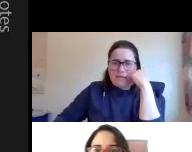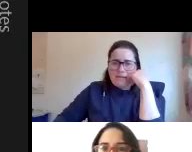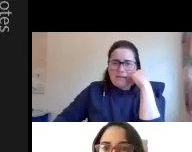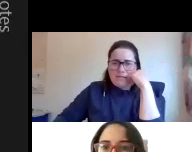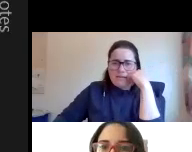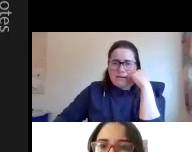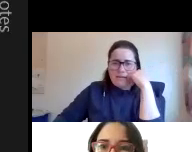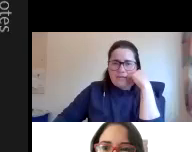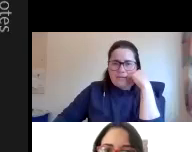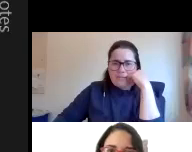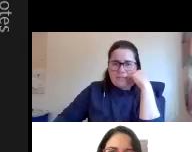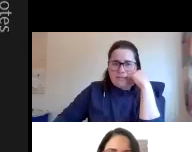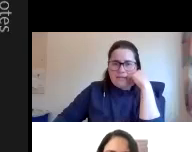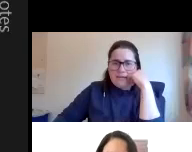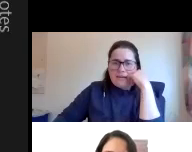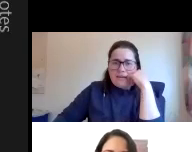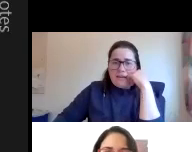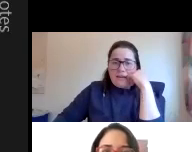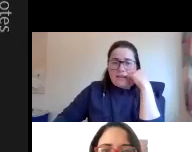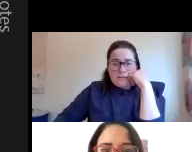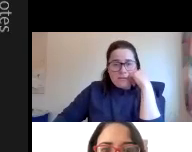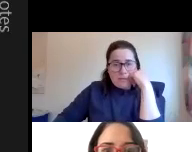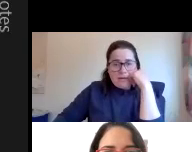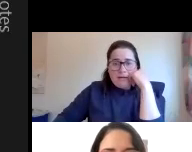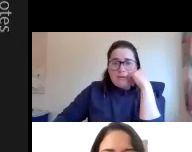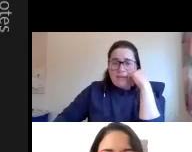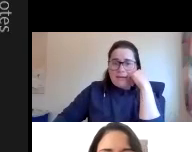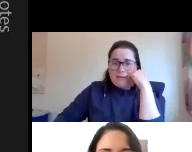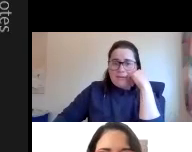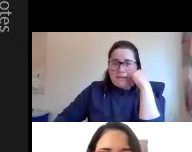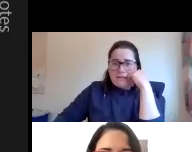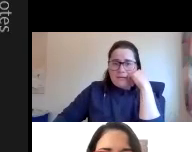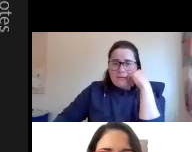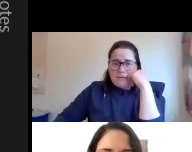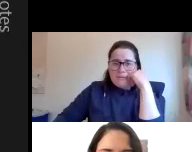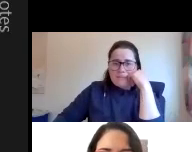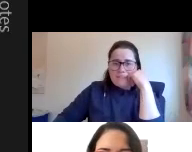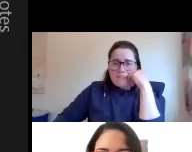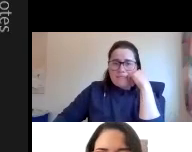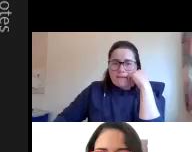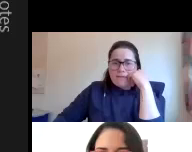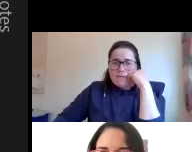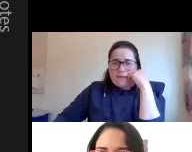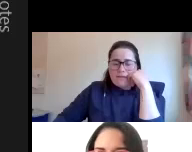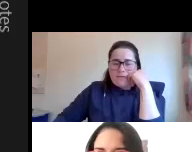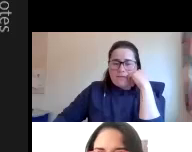y si ven, este es el lado donde más tiene. En la zona urbana no entra con tanto